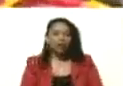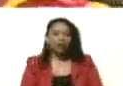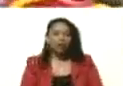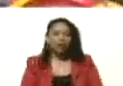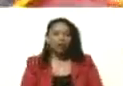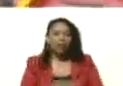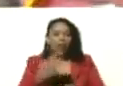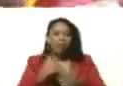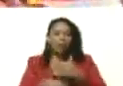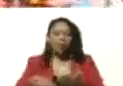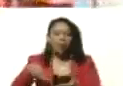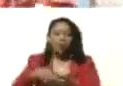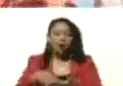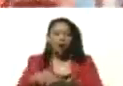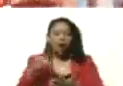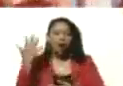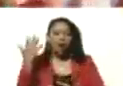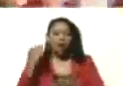Vamos a levantar la mano izquierda.